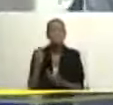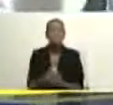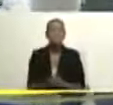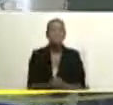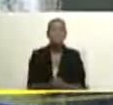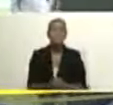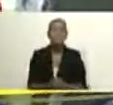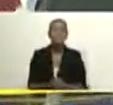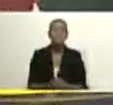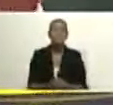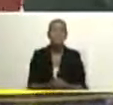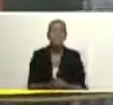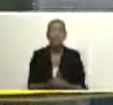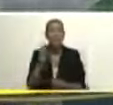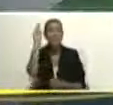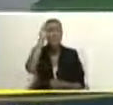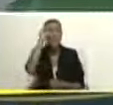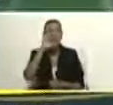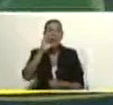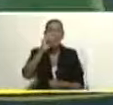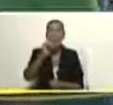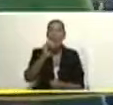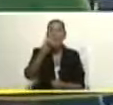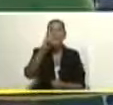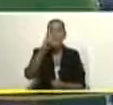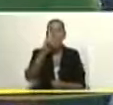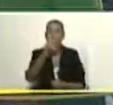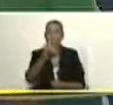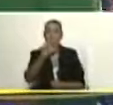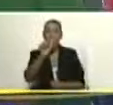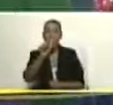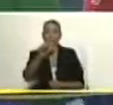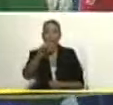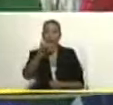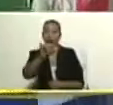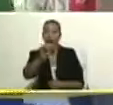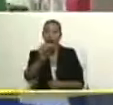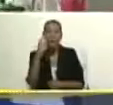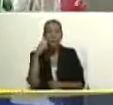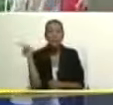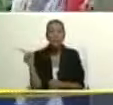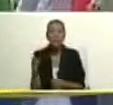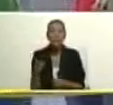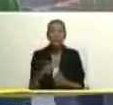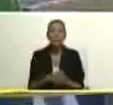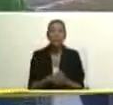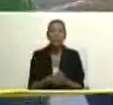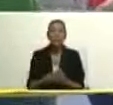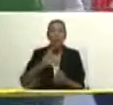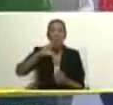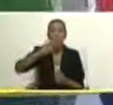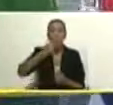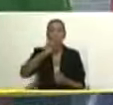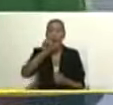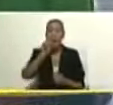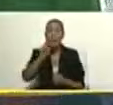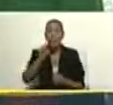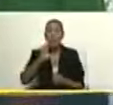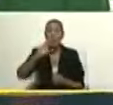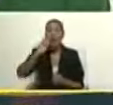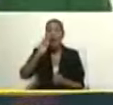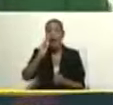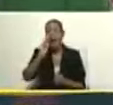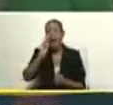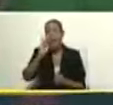tenemos a la maestra Odalis Fernández. Odalis, ¿de dónde eres tú, Odalis? Caripe el Guácharo, estaba. Caripe el